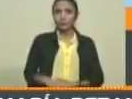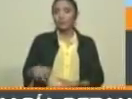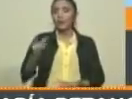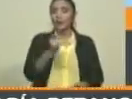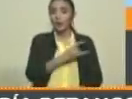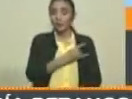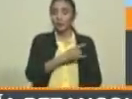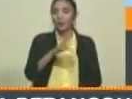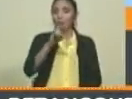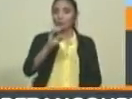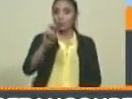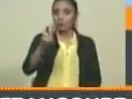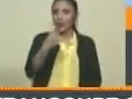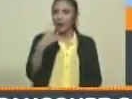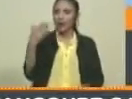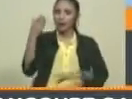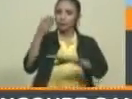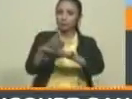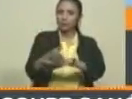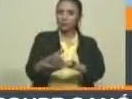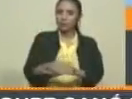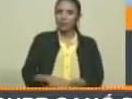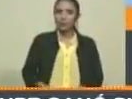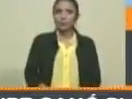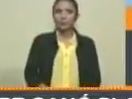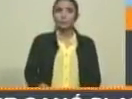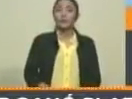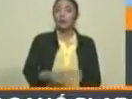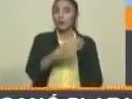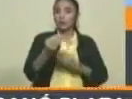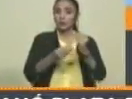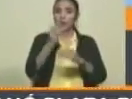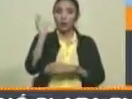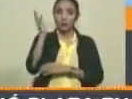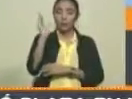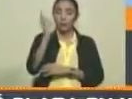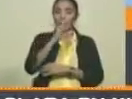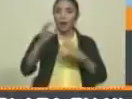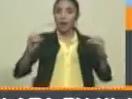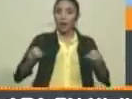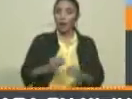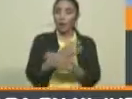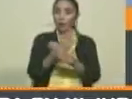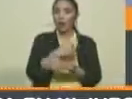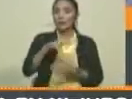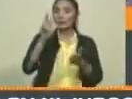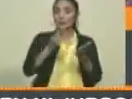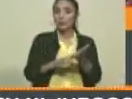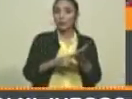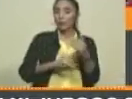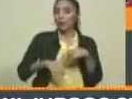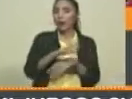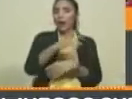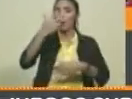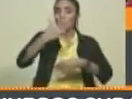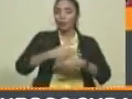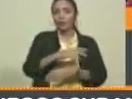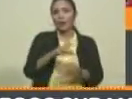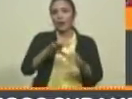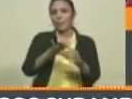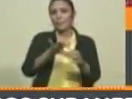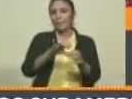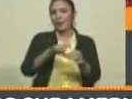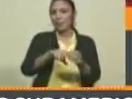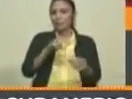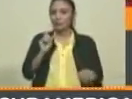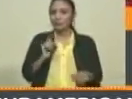Universidad Central de Venezuela, se hizo la Asamblea General de la OEA y se aprobó aislar a Guatemala, y luego vino